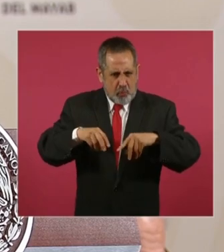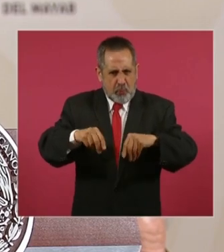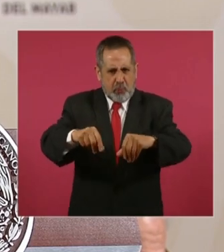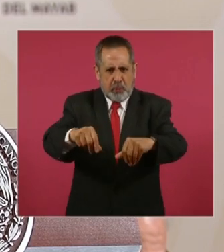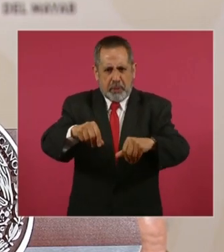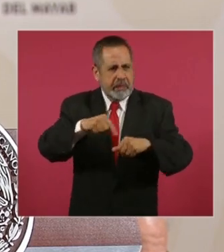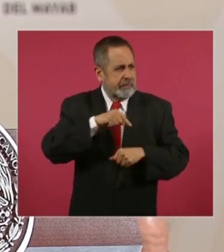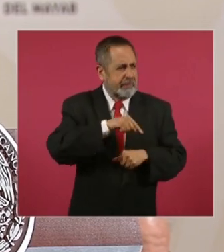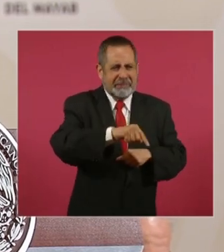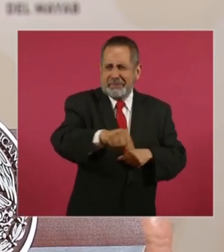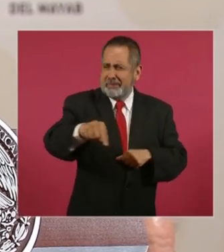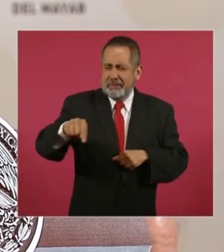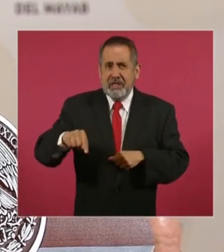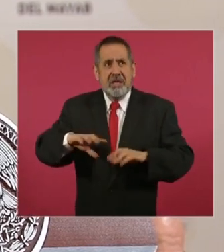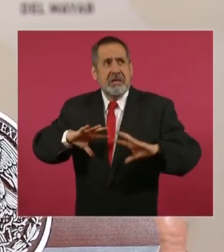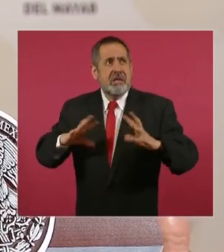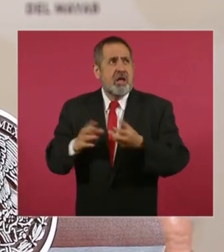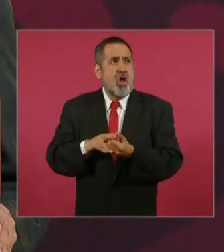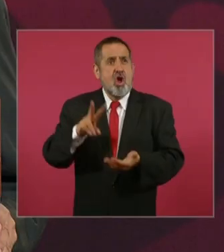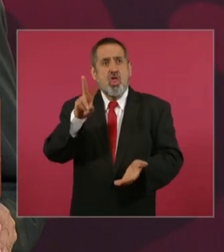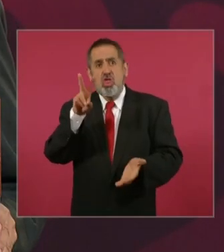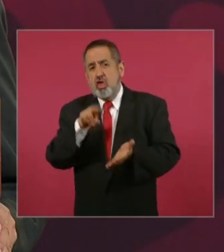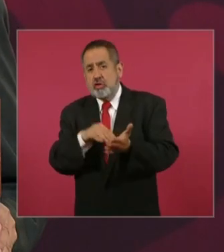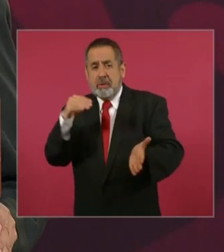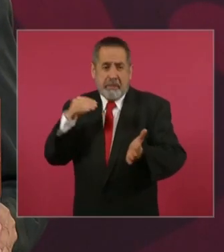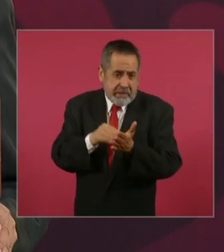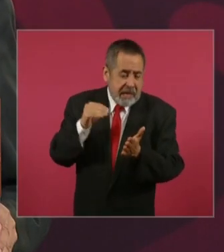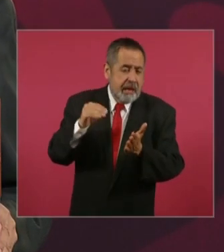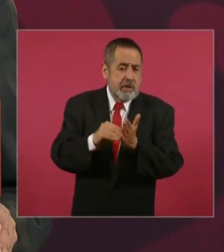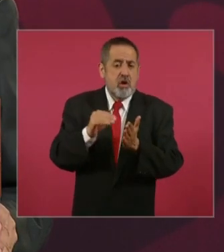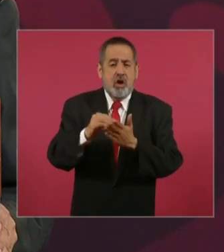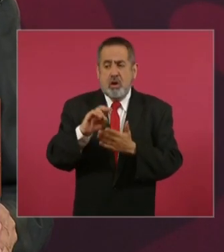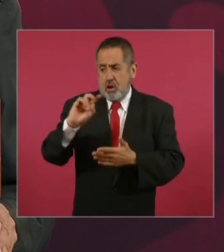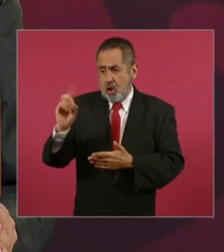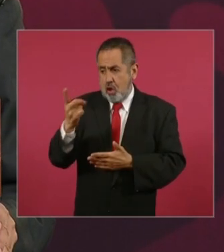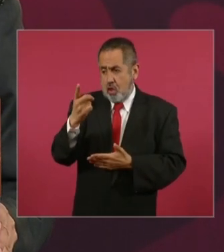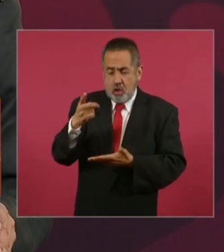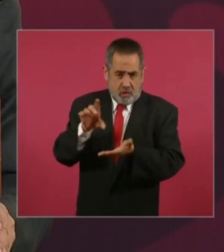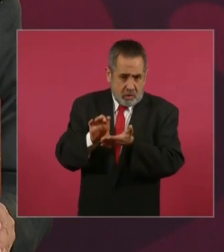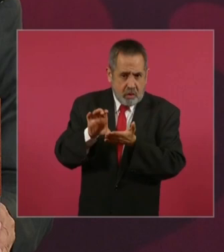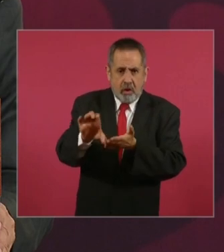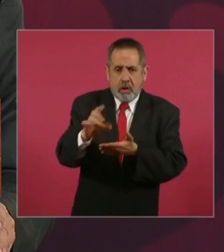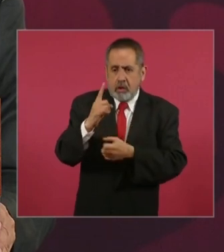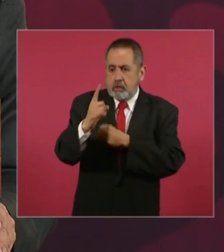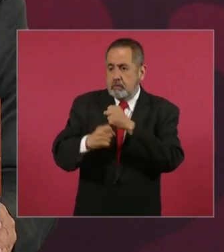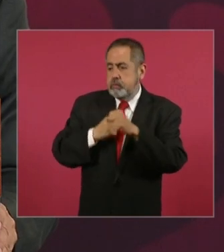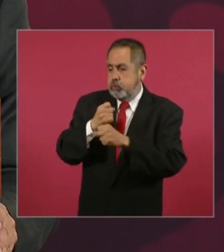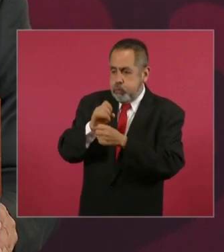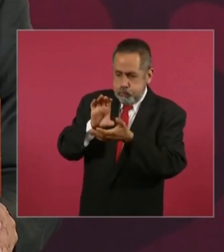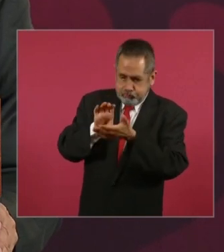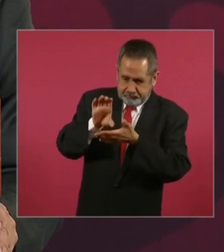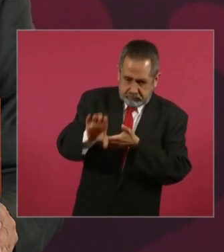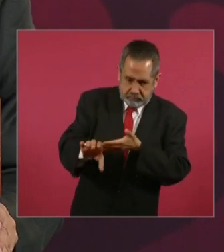Son cerca de 2,000 millones de dólares al año.